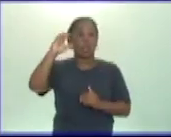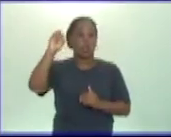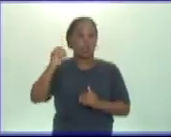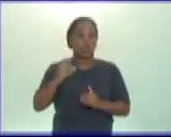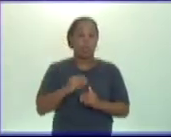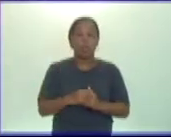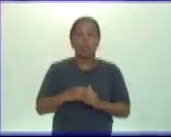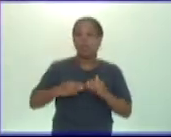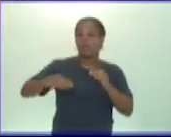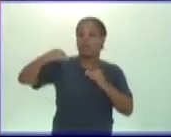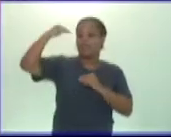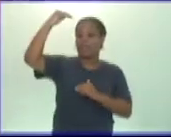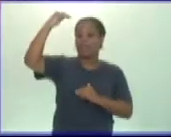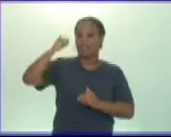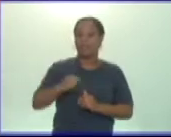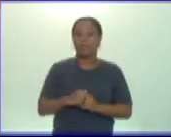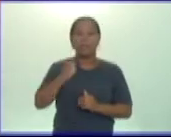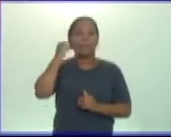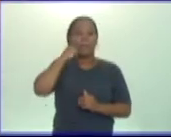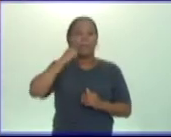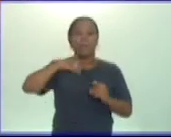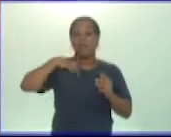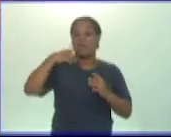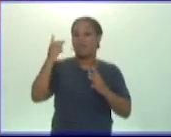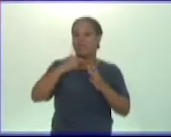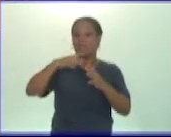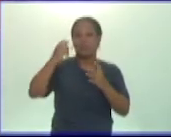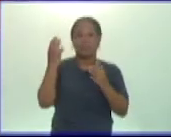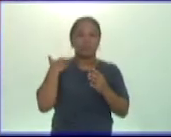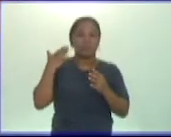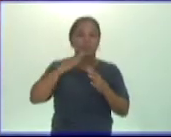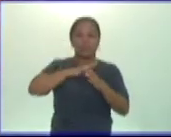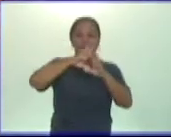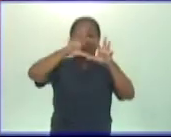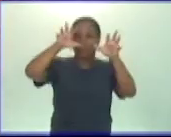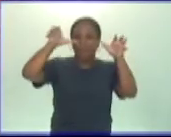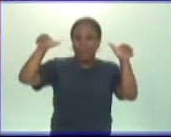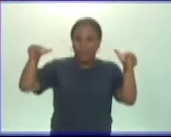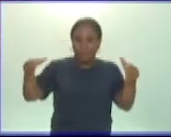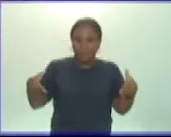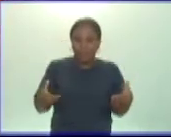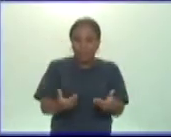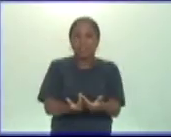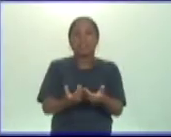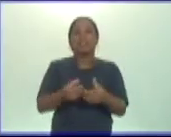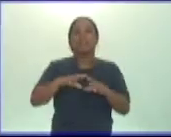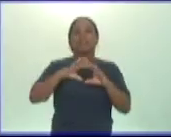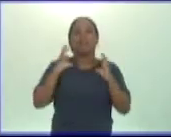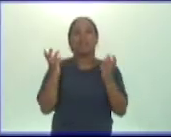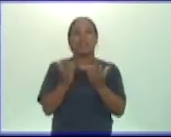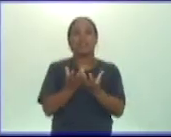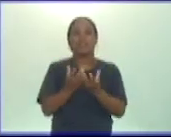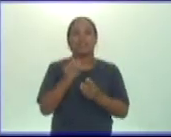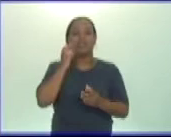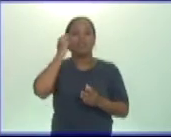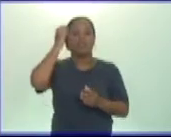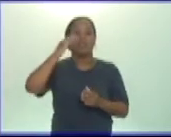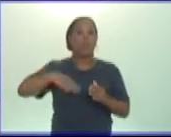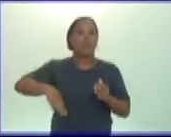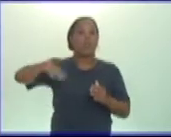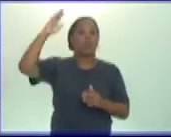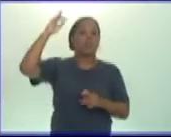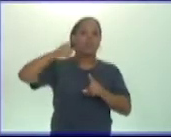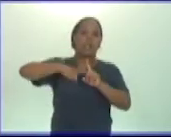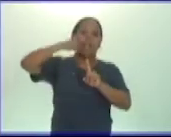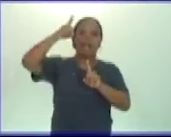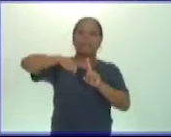se incrementa, más radiación solar queda atrapada por los gases atmosféricos, lo que eleva la